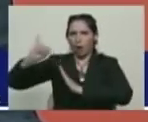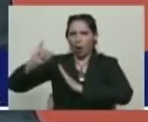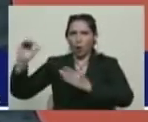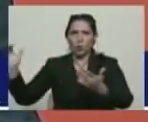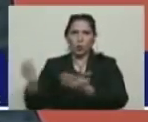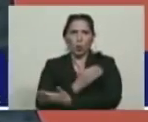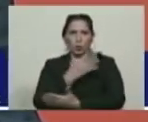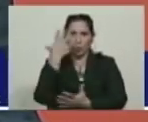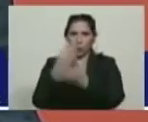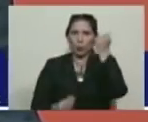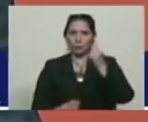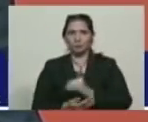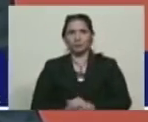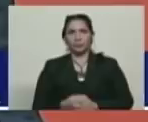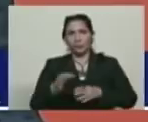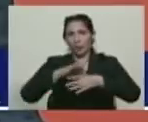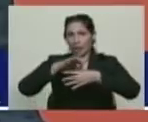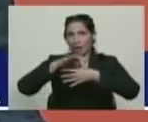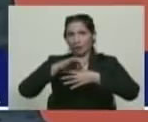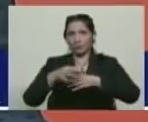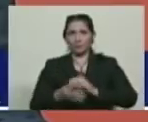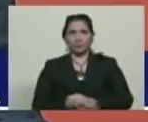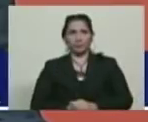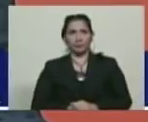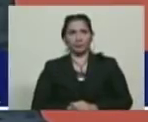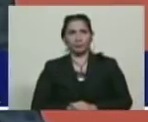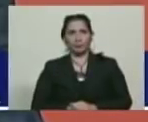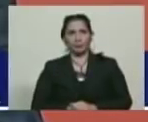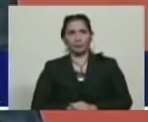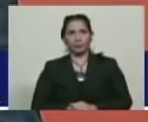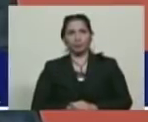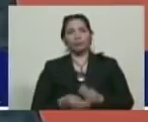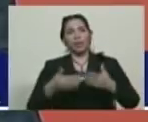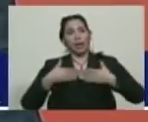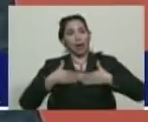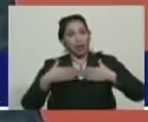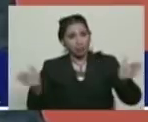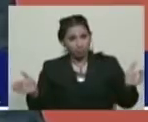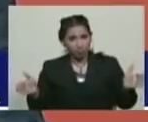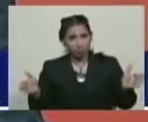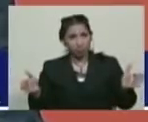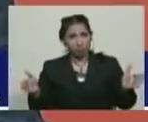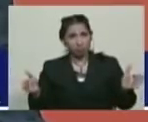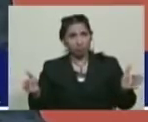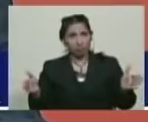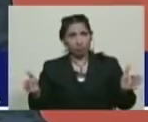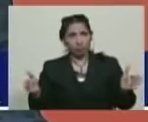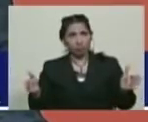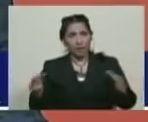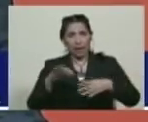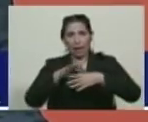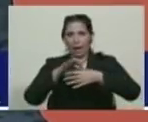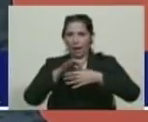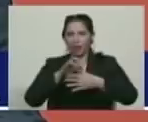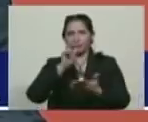de extracción de la carne para garantizar que la carne llegue